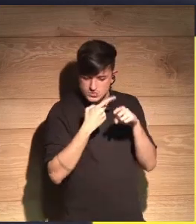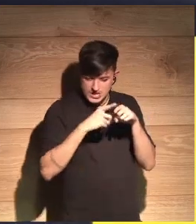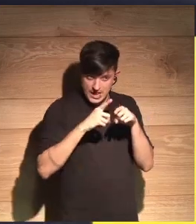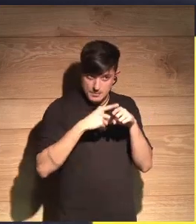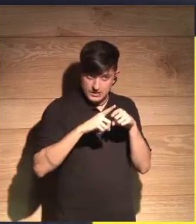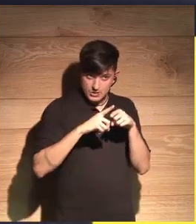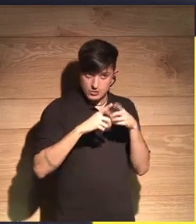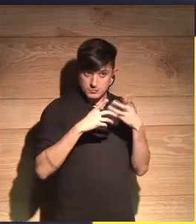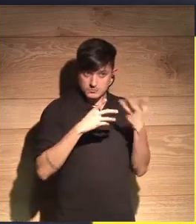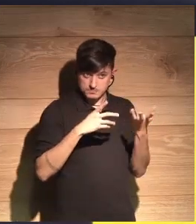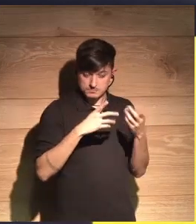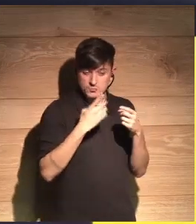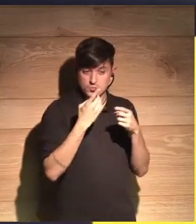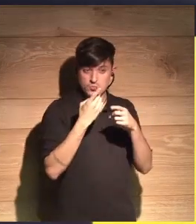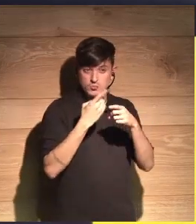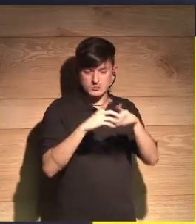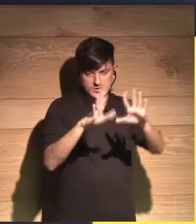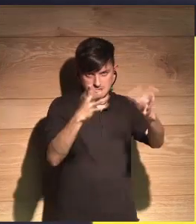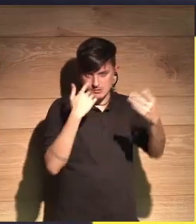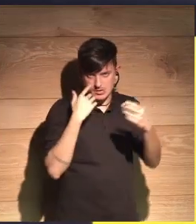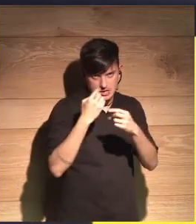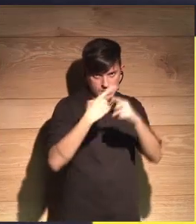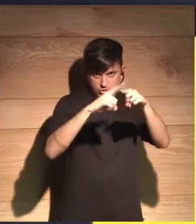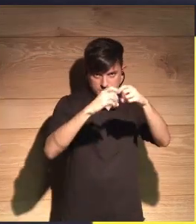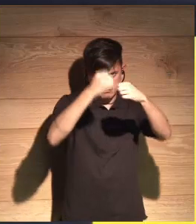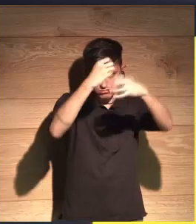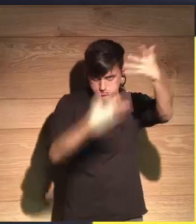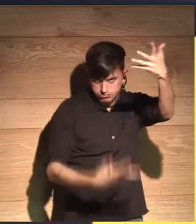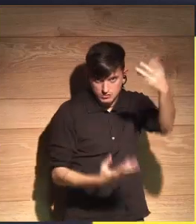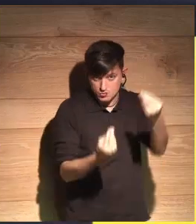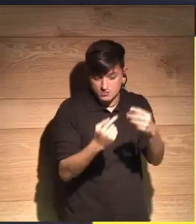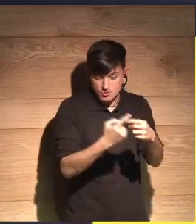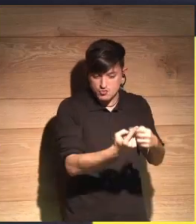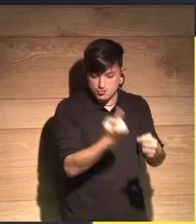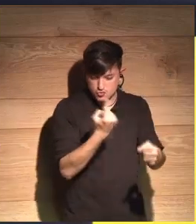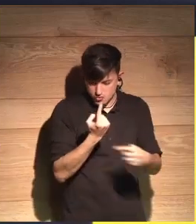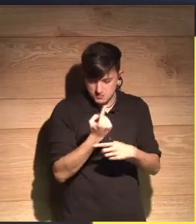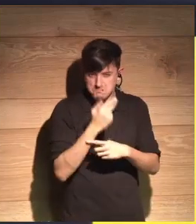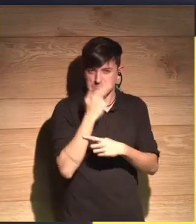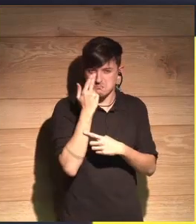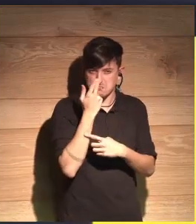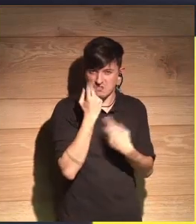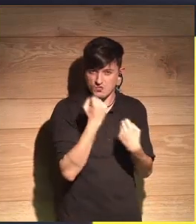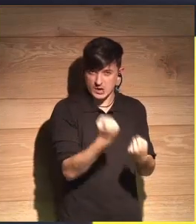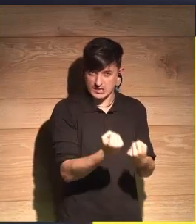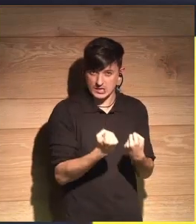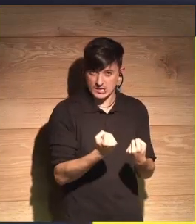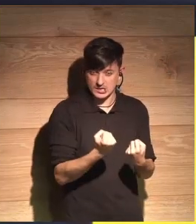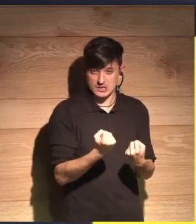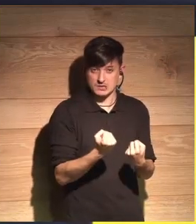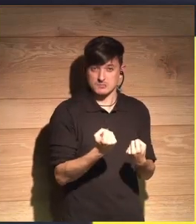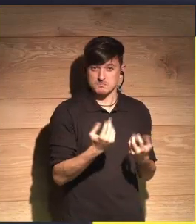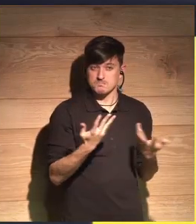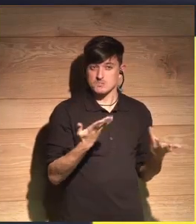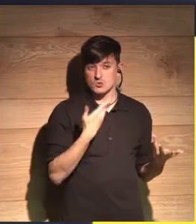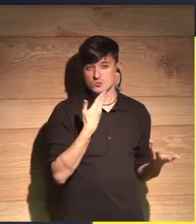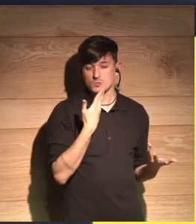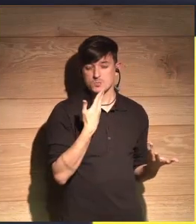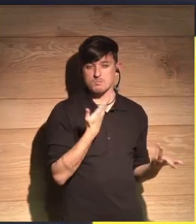a los que ha llevado hay muchos elementos pero uno que a mí me ha interesado mucho es cómo